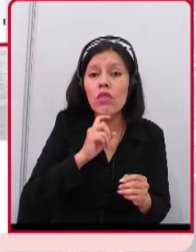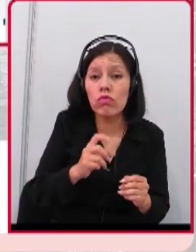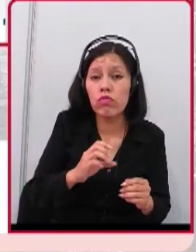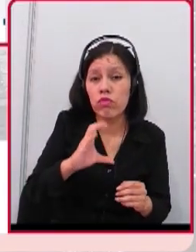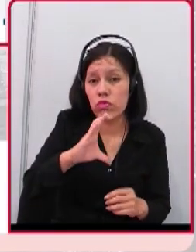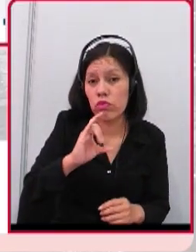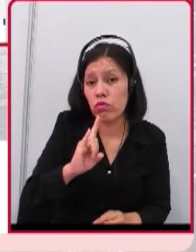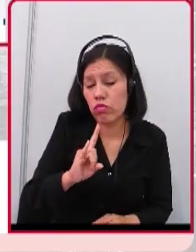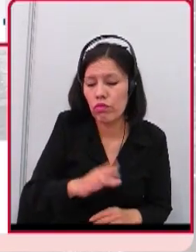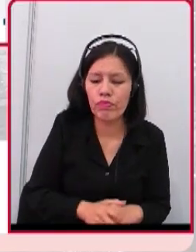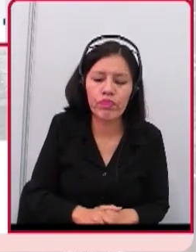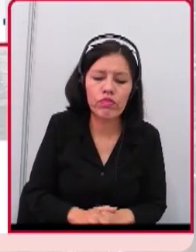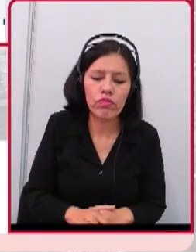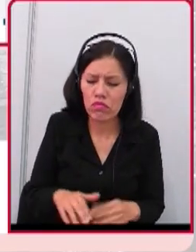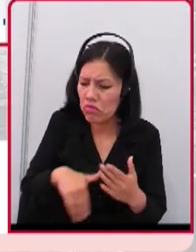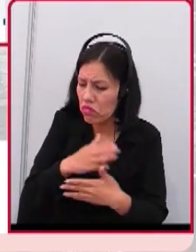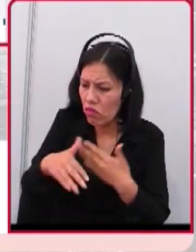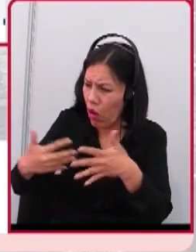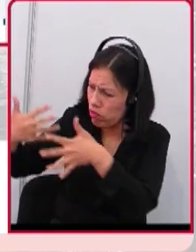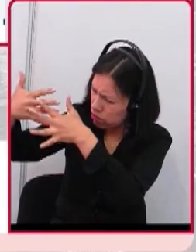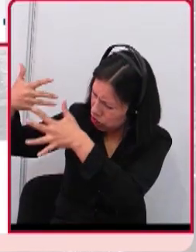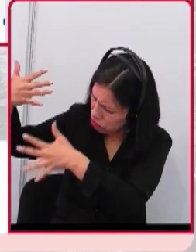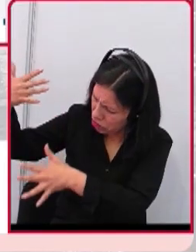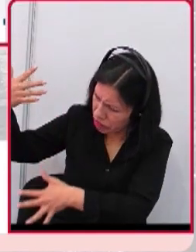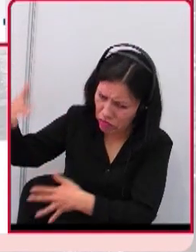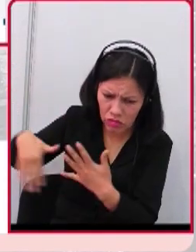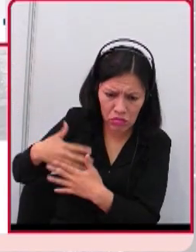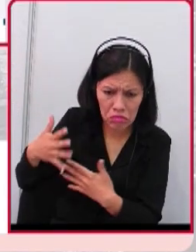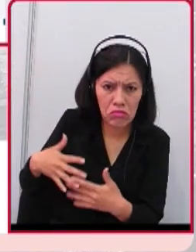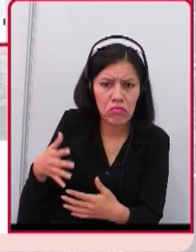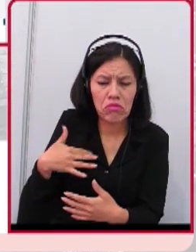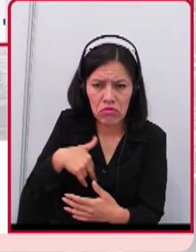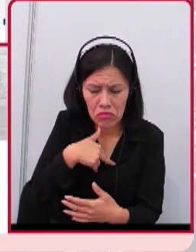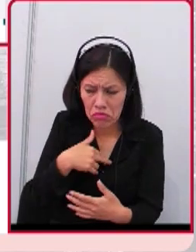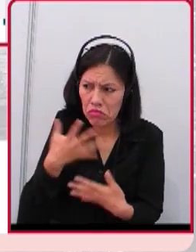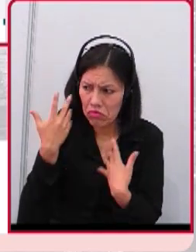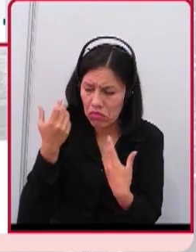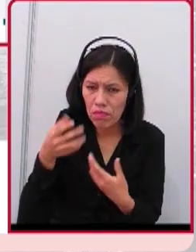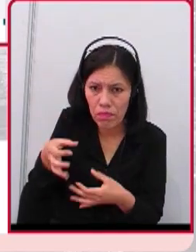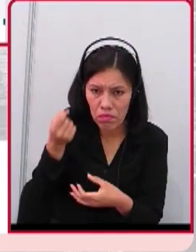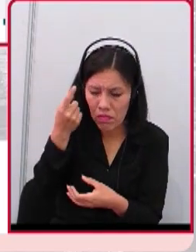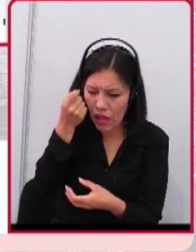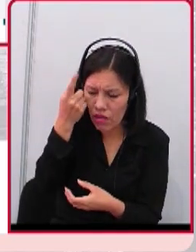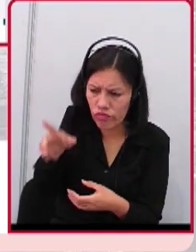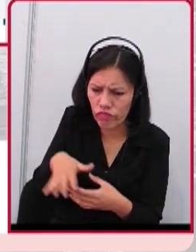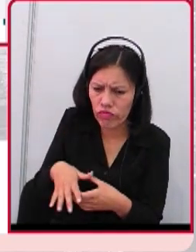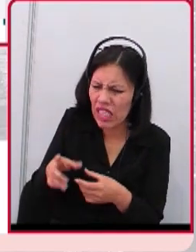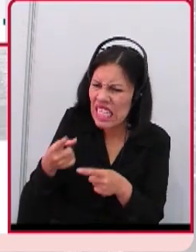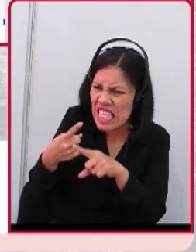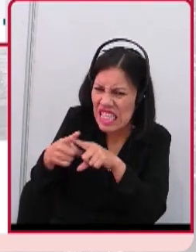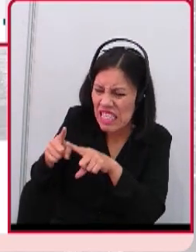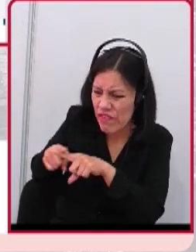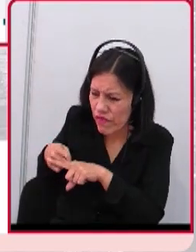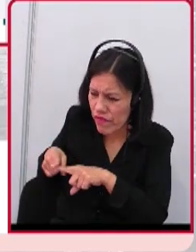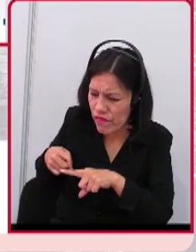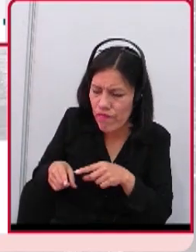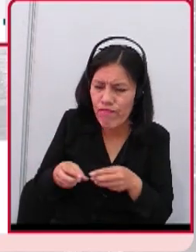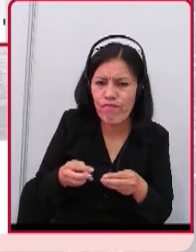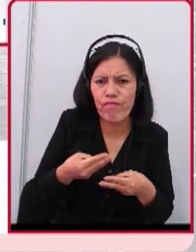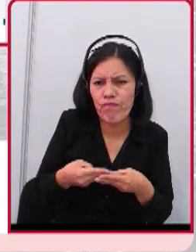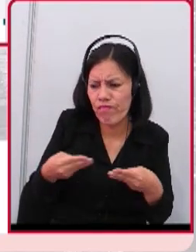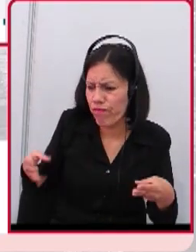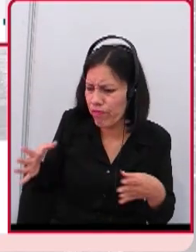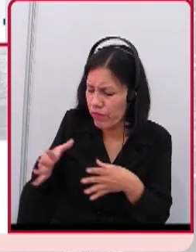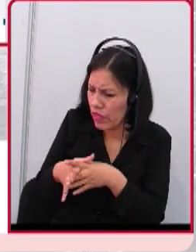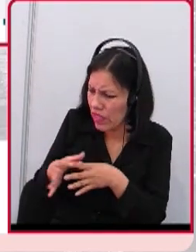Todo esto hemos podido determinar los siguientes minerales de alteración encontradas a la